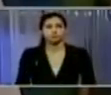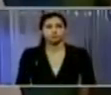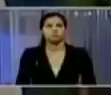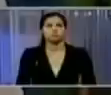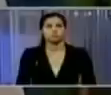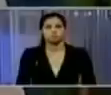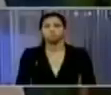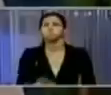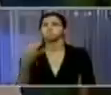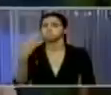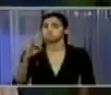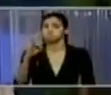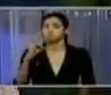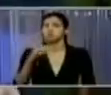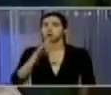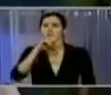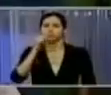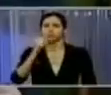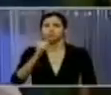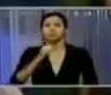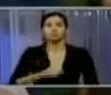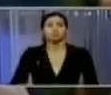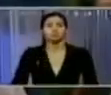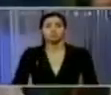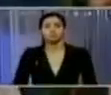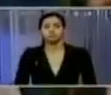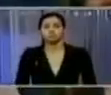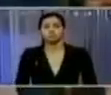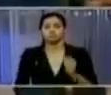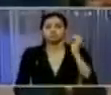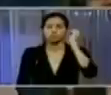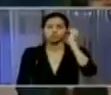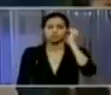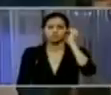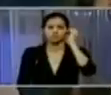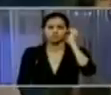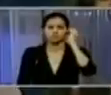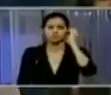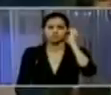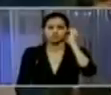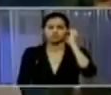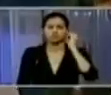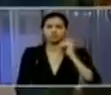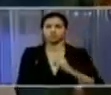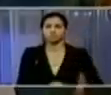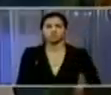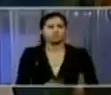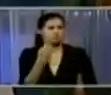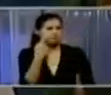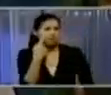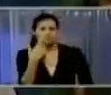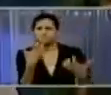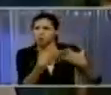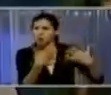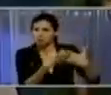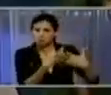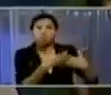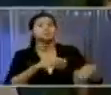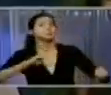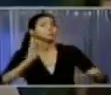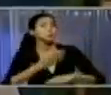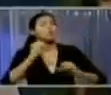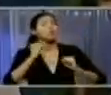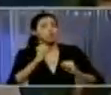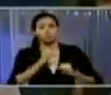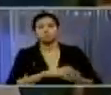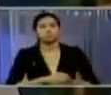bien. No he dejado de poner mano dura. Y frente a los violentos habrá mano dura y no